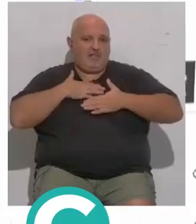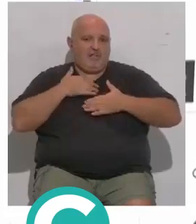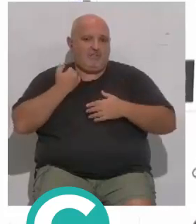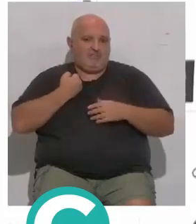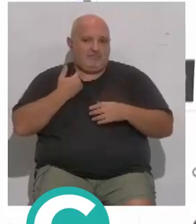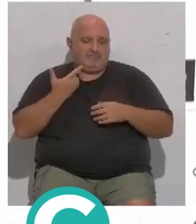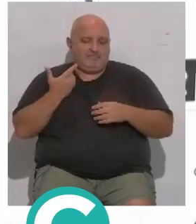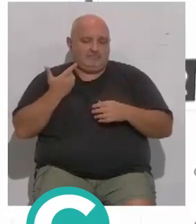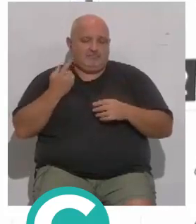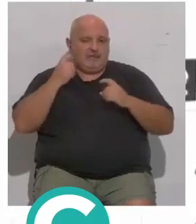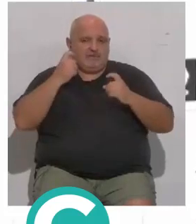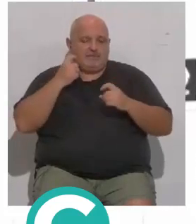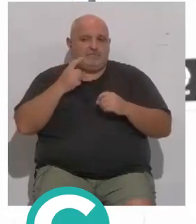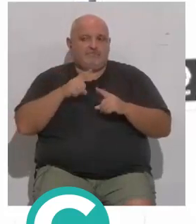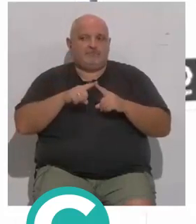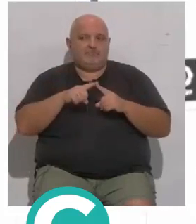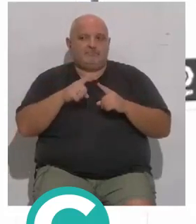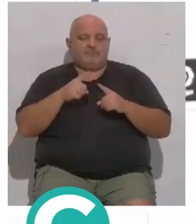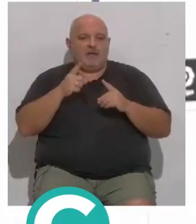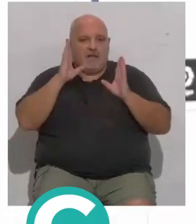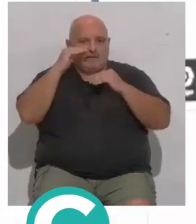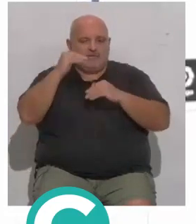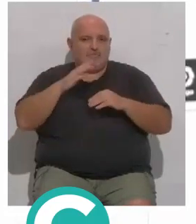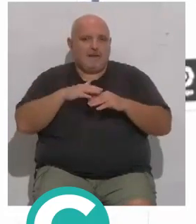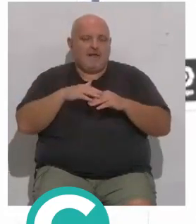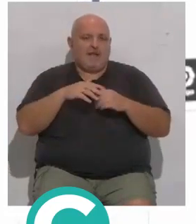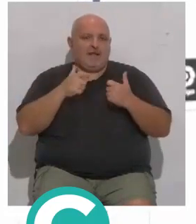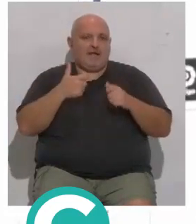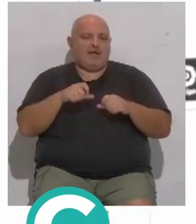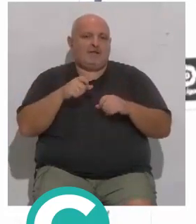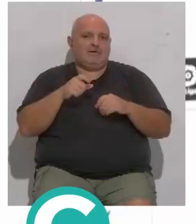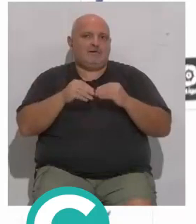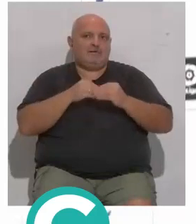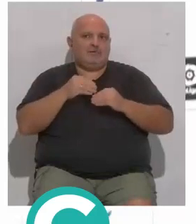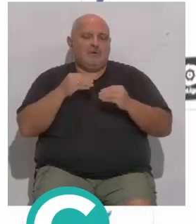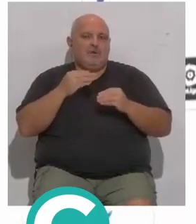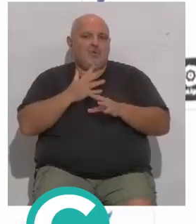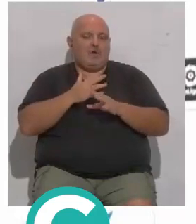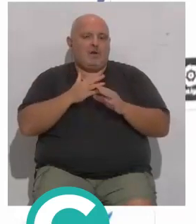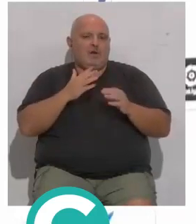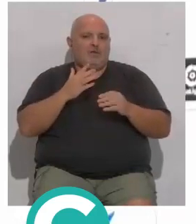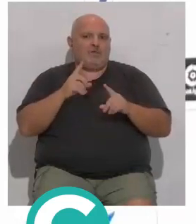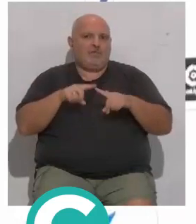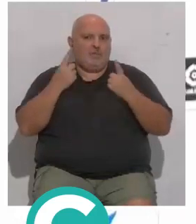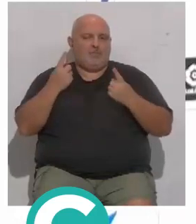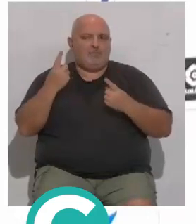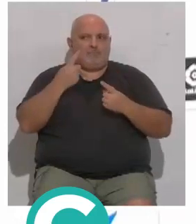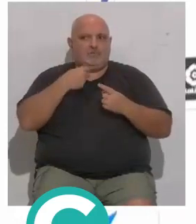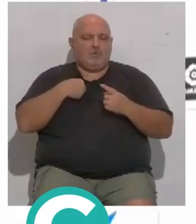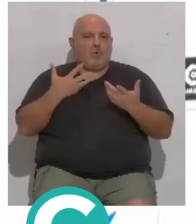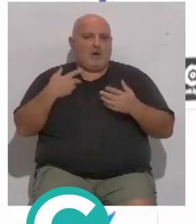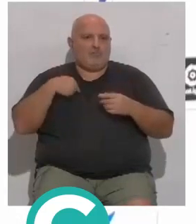y intento estar también atento, ¿no? para poder jugar en todas las posiciones que el míster quiera